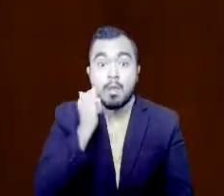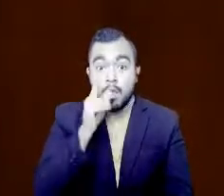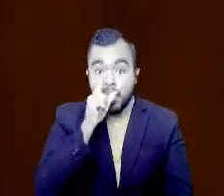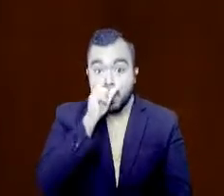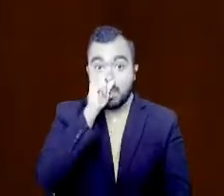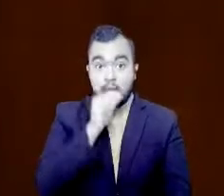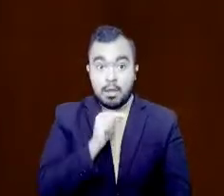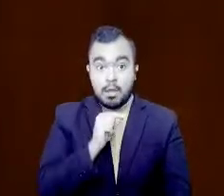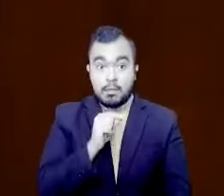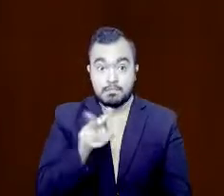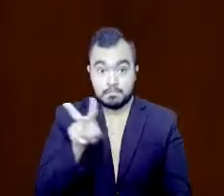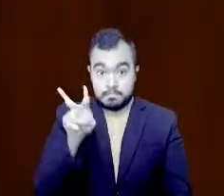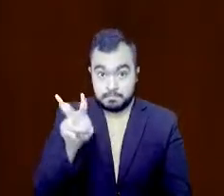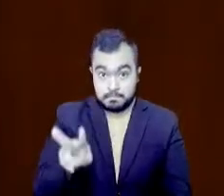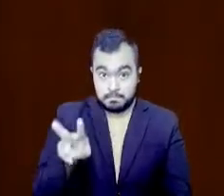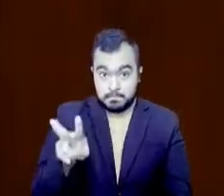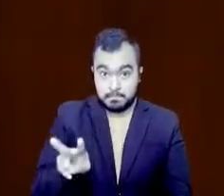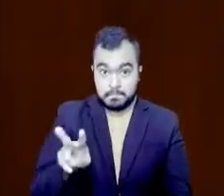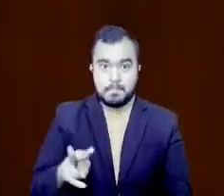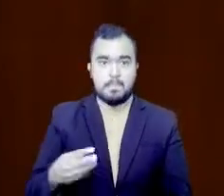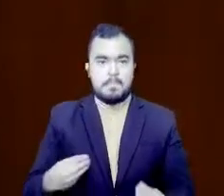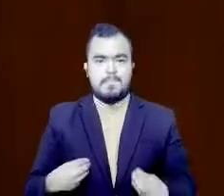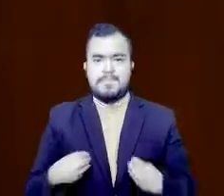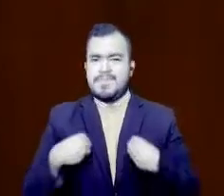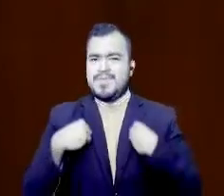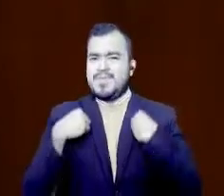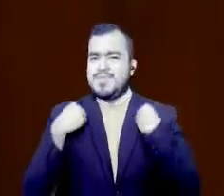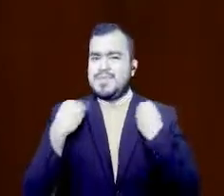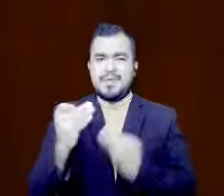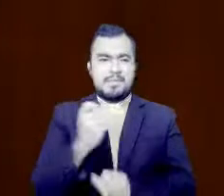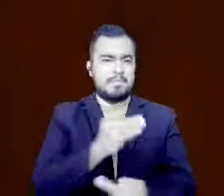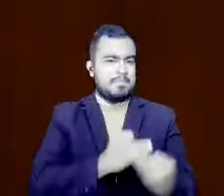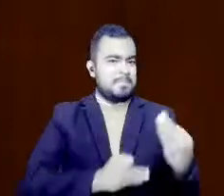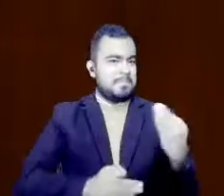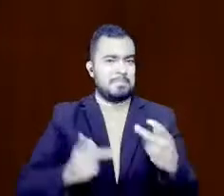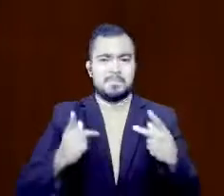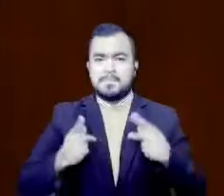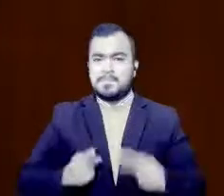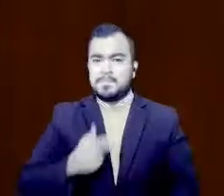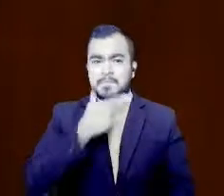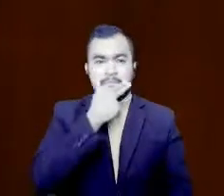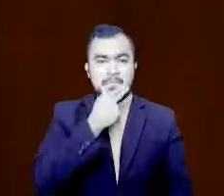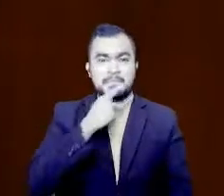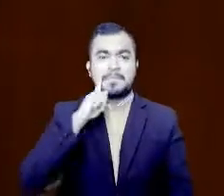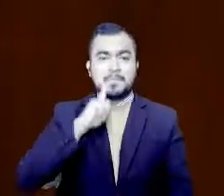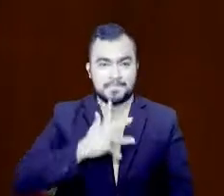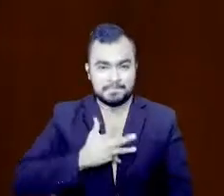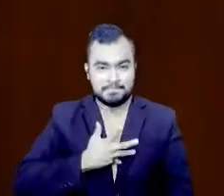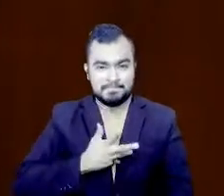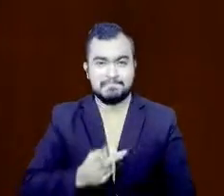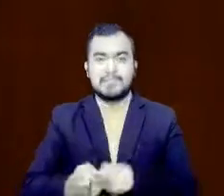créanme que la vida de todas y todos nosotros estaría en riesgo.